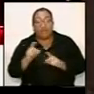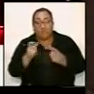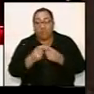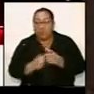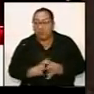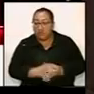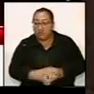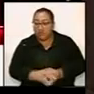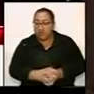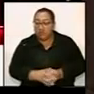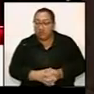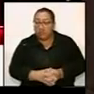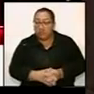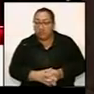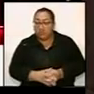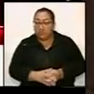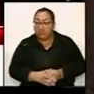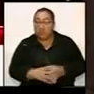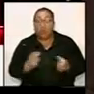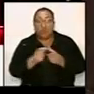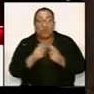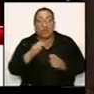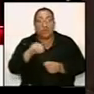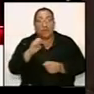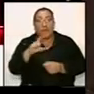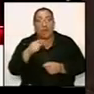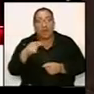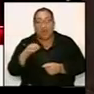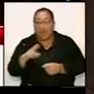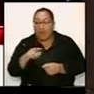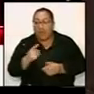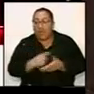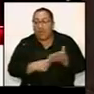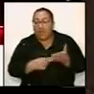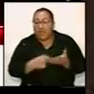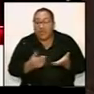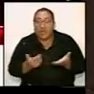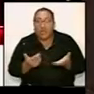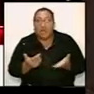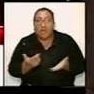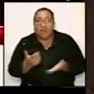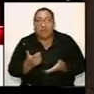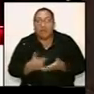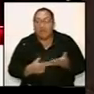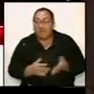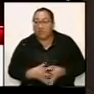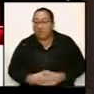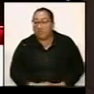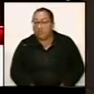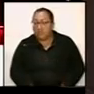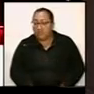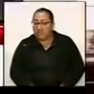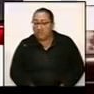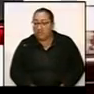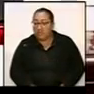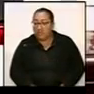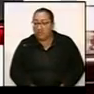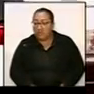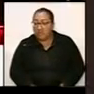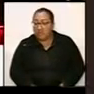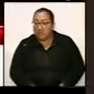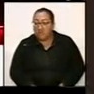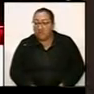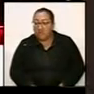colega, el congresista Melgar, que qué mérito... Para que concluya, por